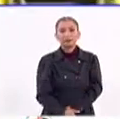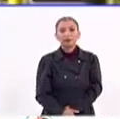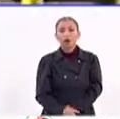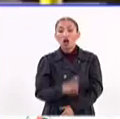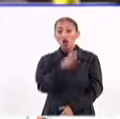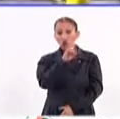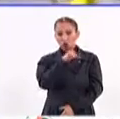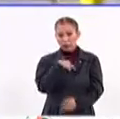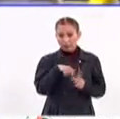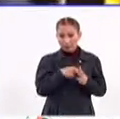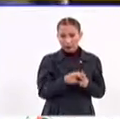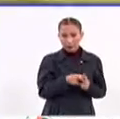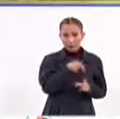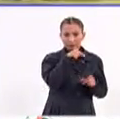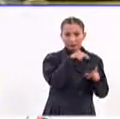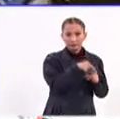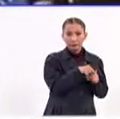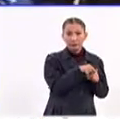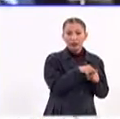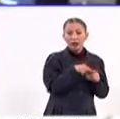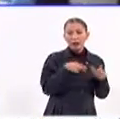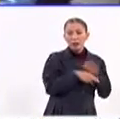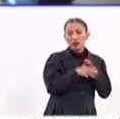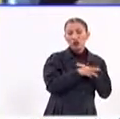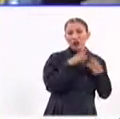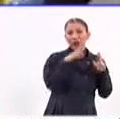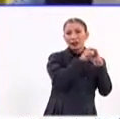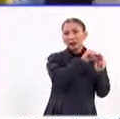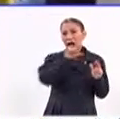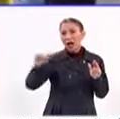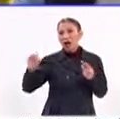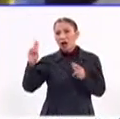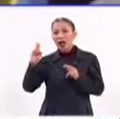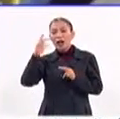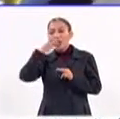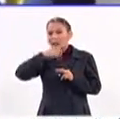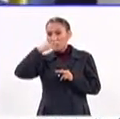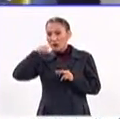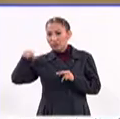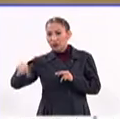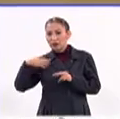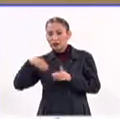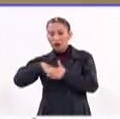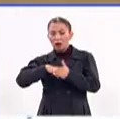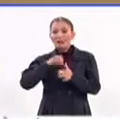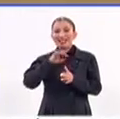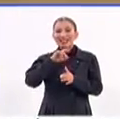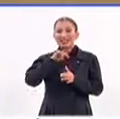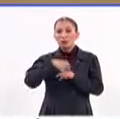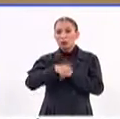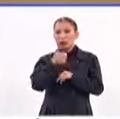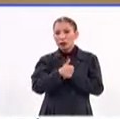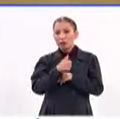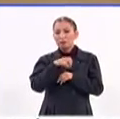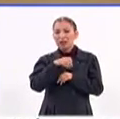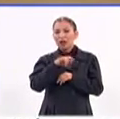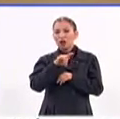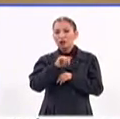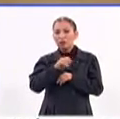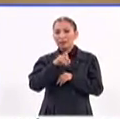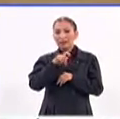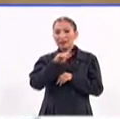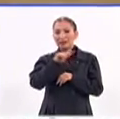Las rutas que se recorrerán son de Metro La Raza a la Unidad Profesional Lázaro Cárdenas con una parada en el CECIT número 6 Miguel Otón